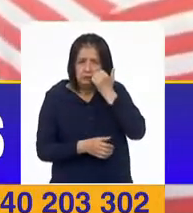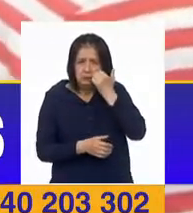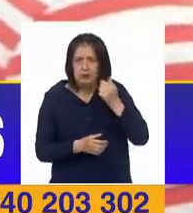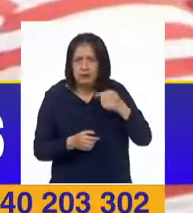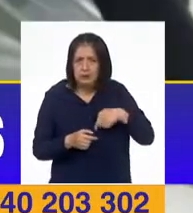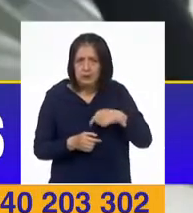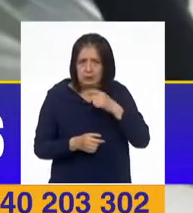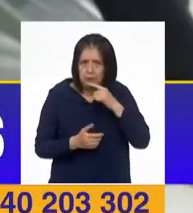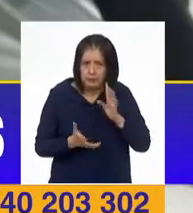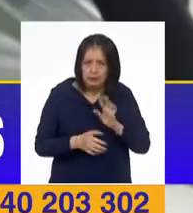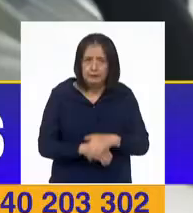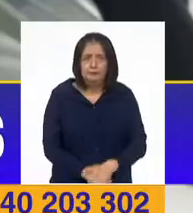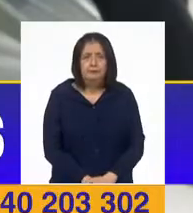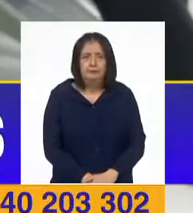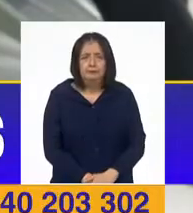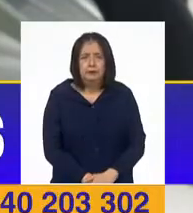mujeres.